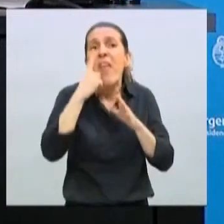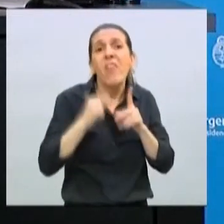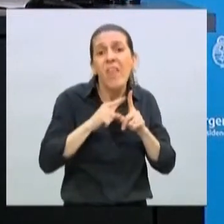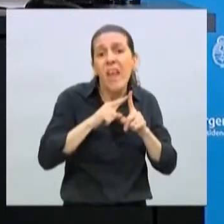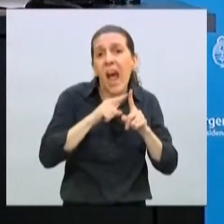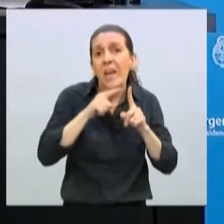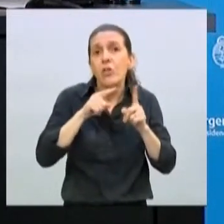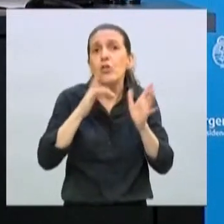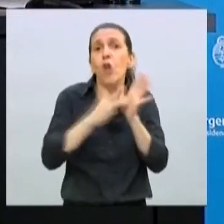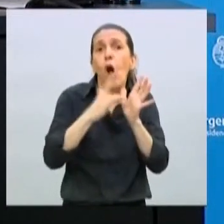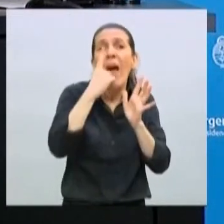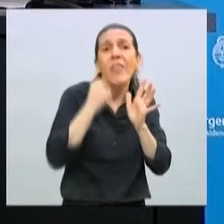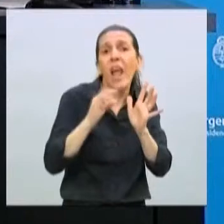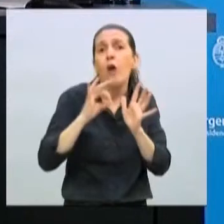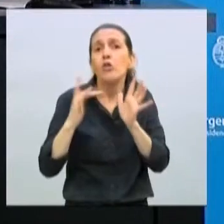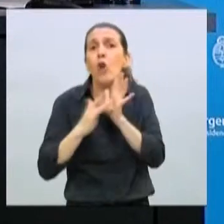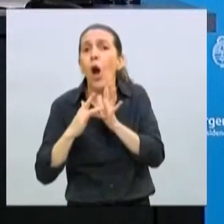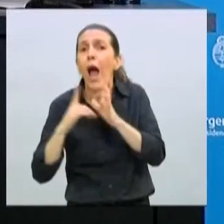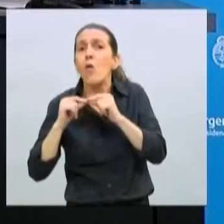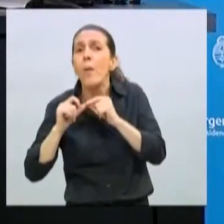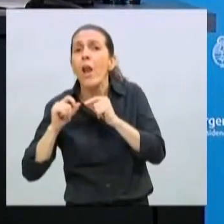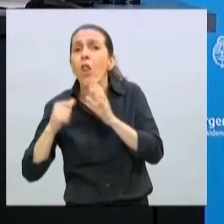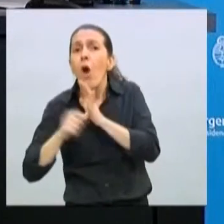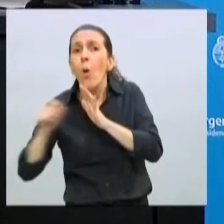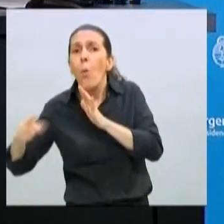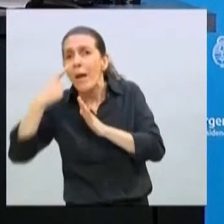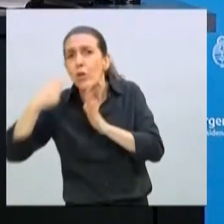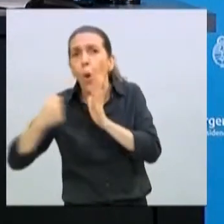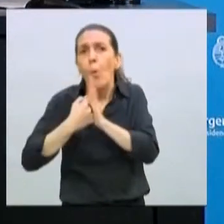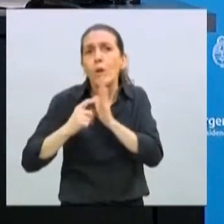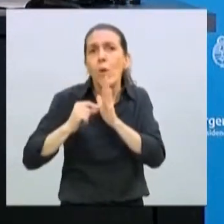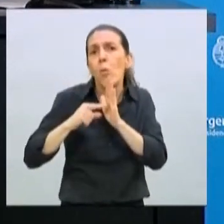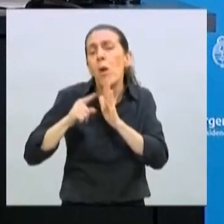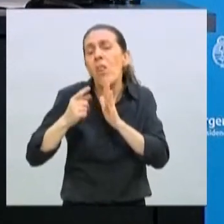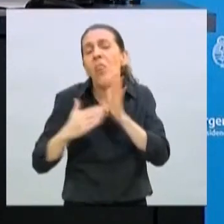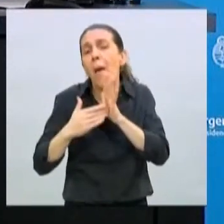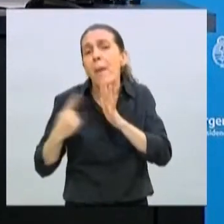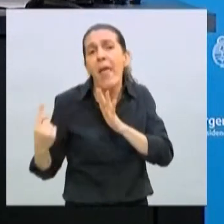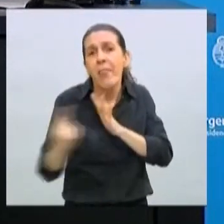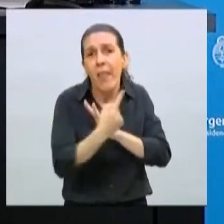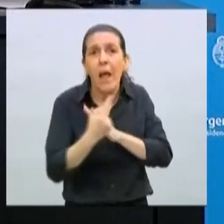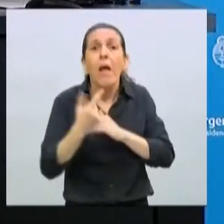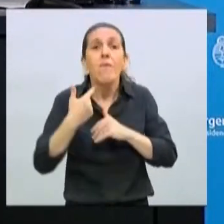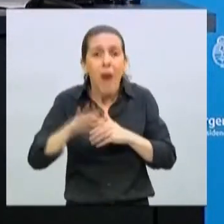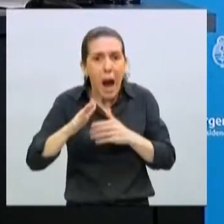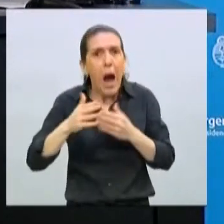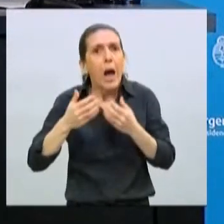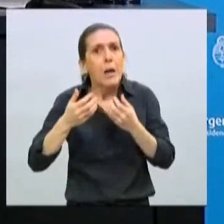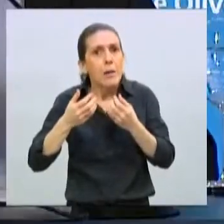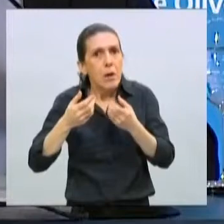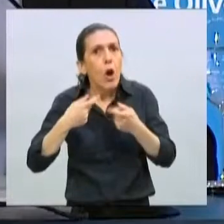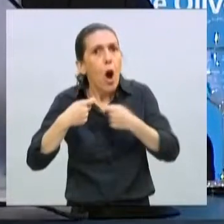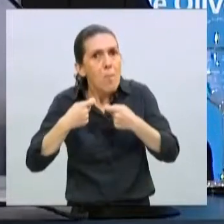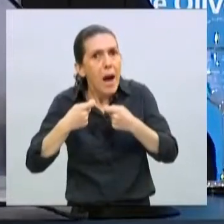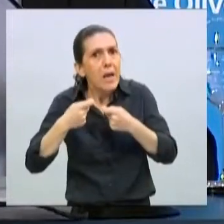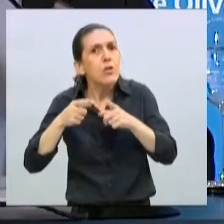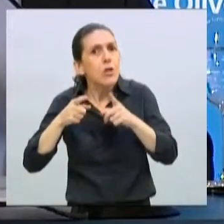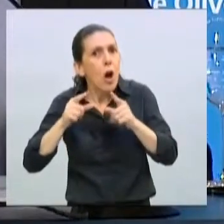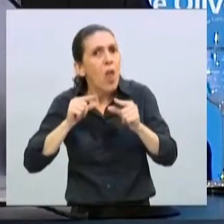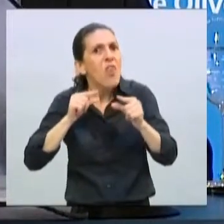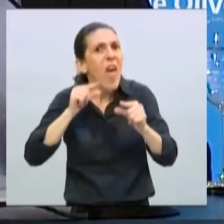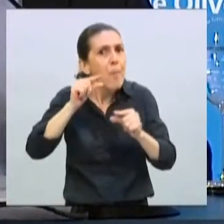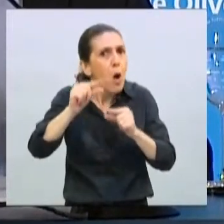o por número de documentos. Iremos viendo las reglas en cada uno de los lugares. Como vamos a ir abriendo el comercio de